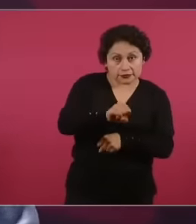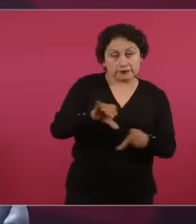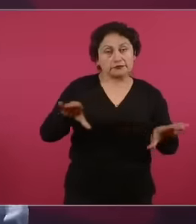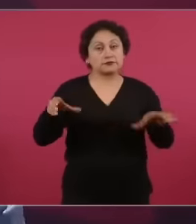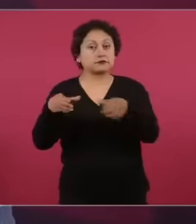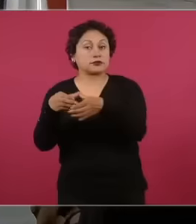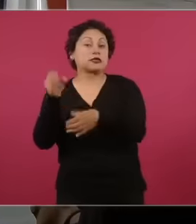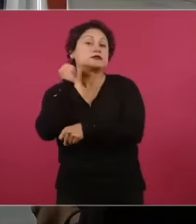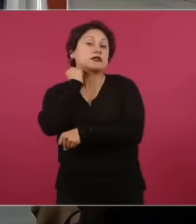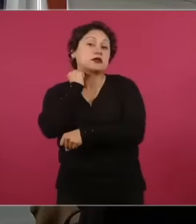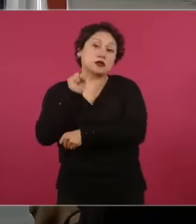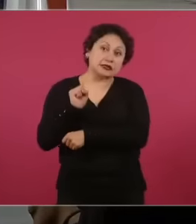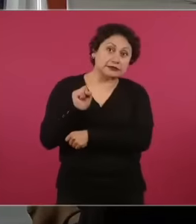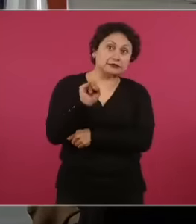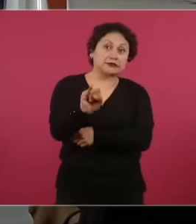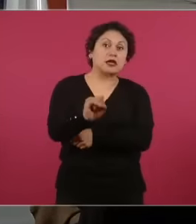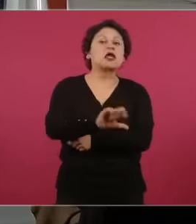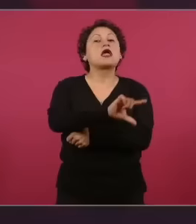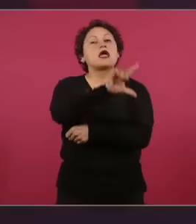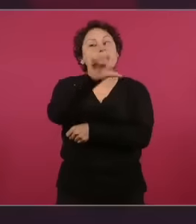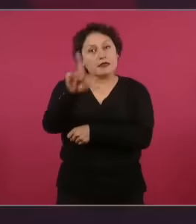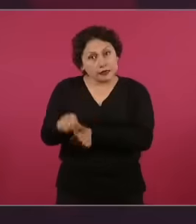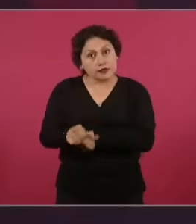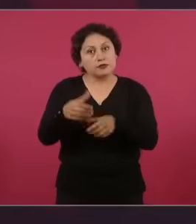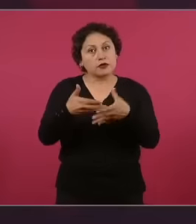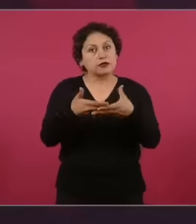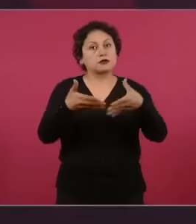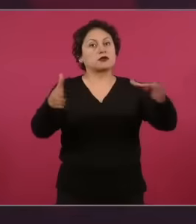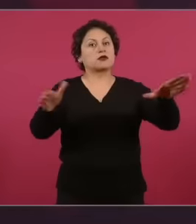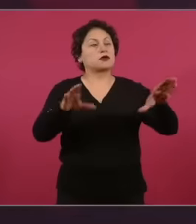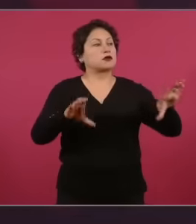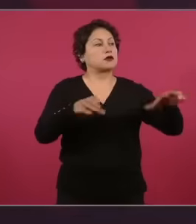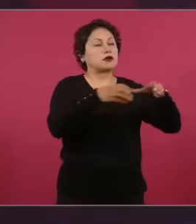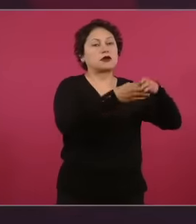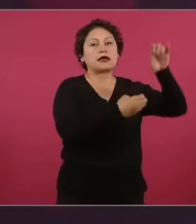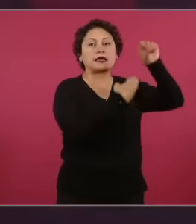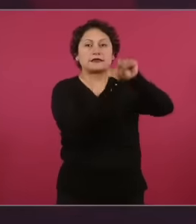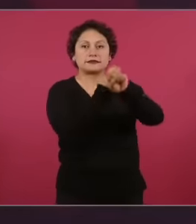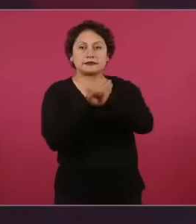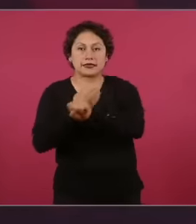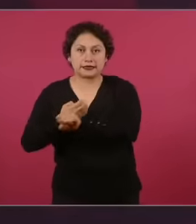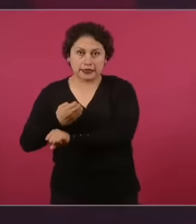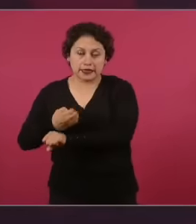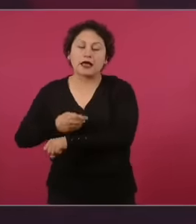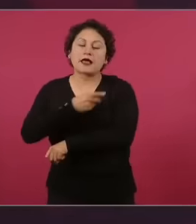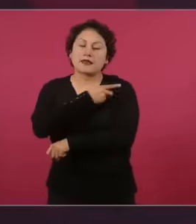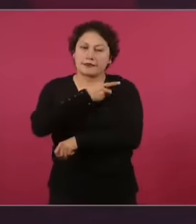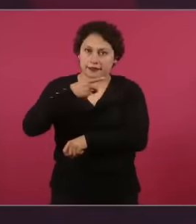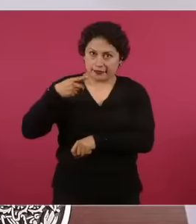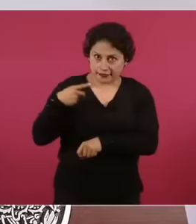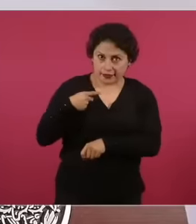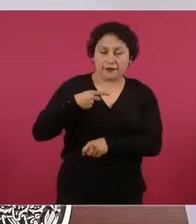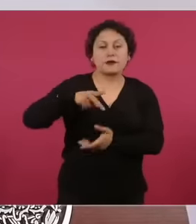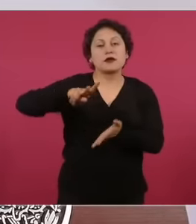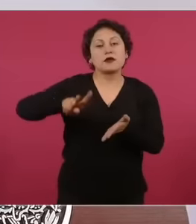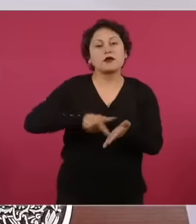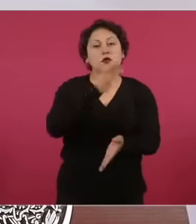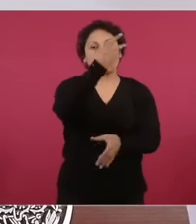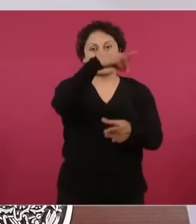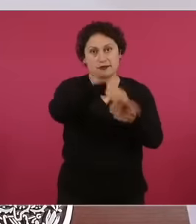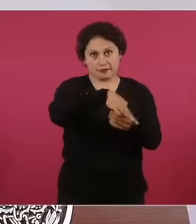tiene que ir a los congresos locales y tiene que obtener cuando